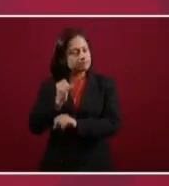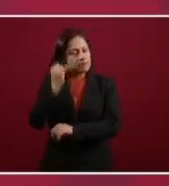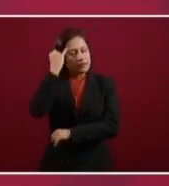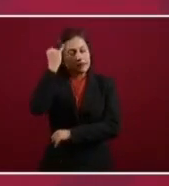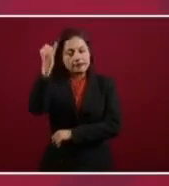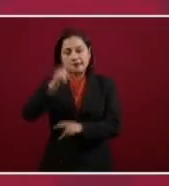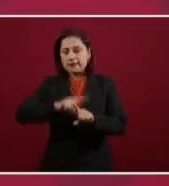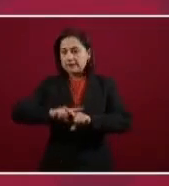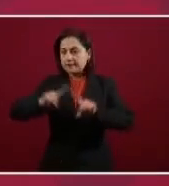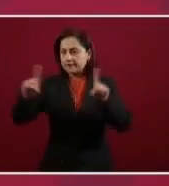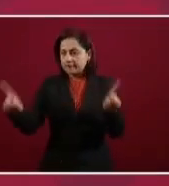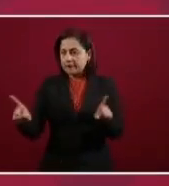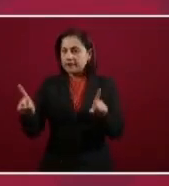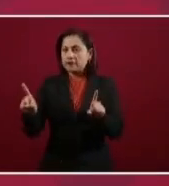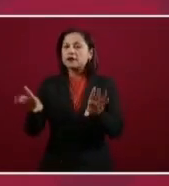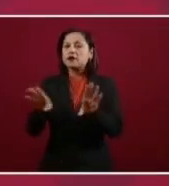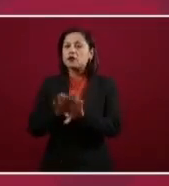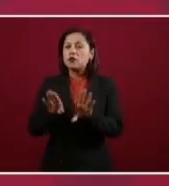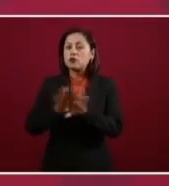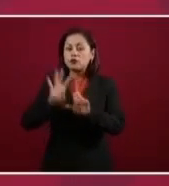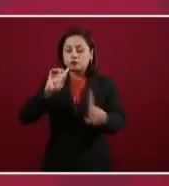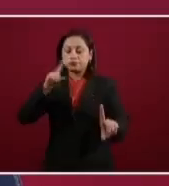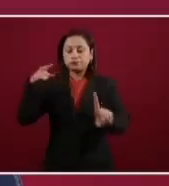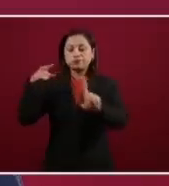debe ser el desarrollo